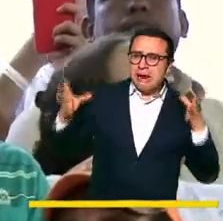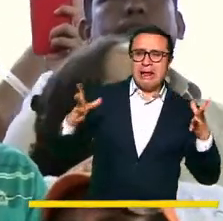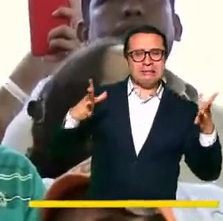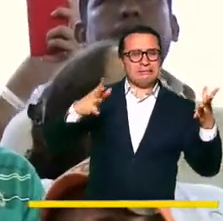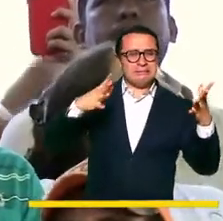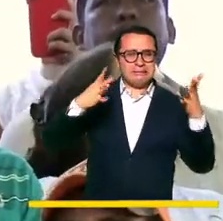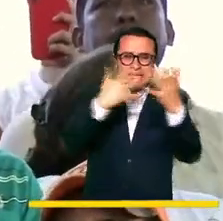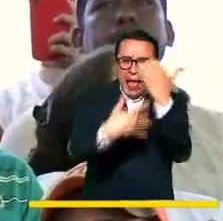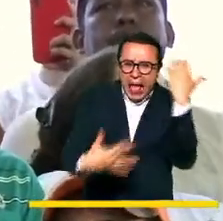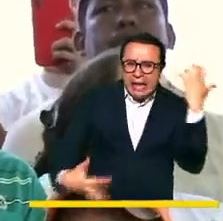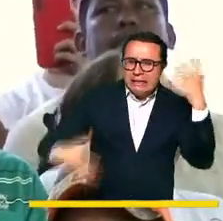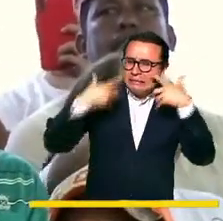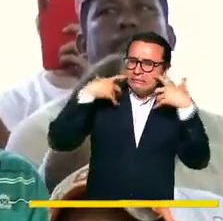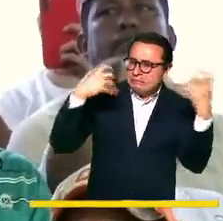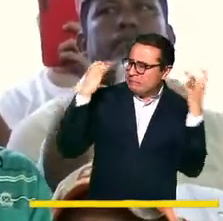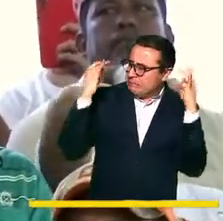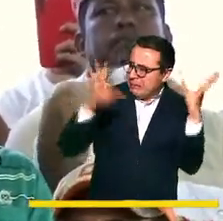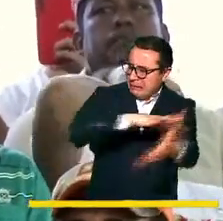esa historia.